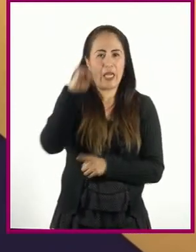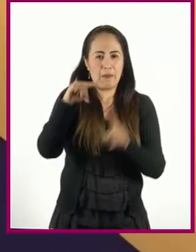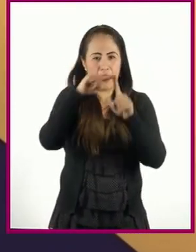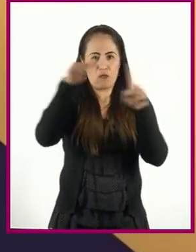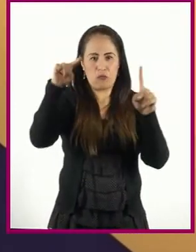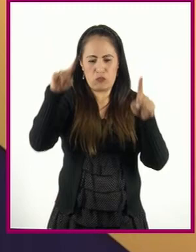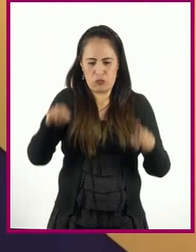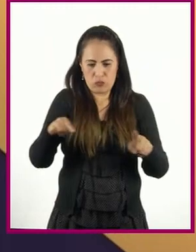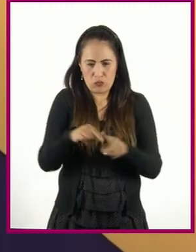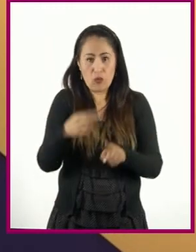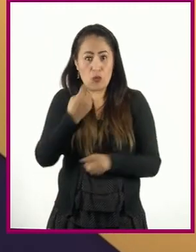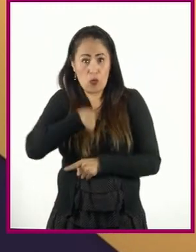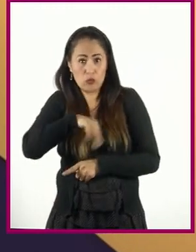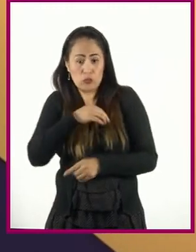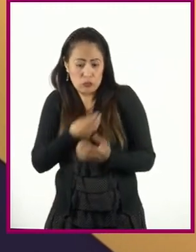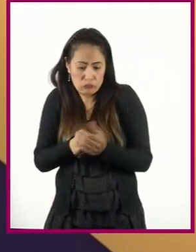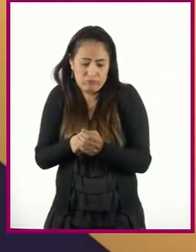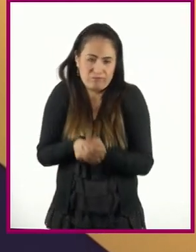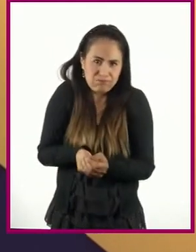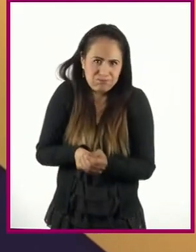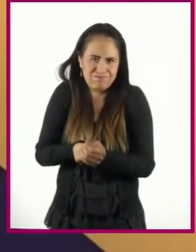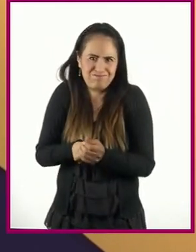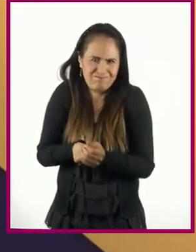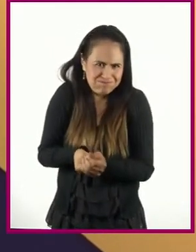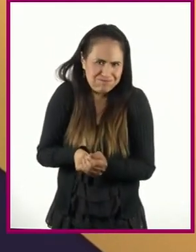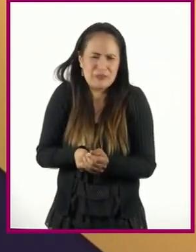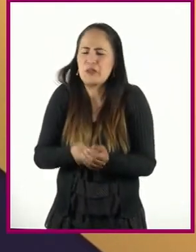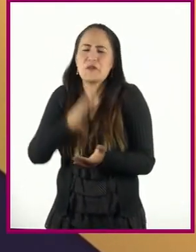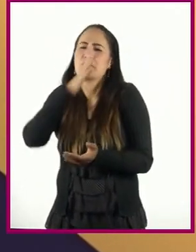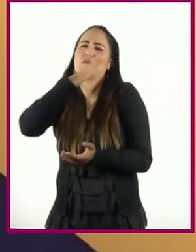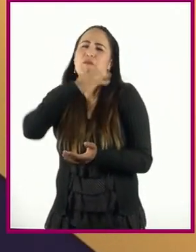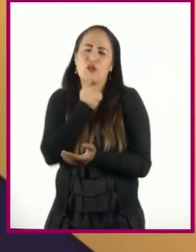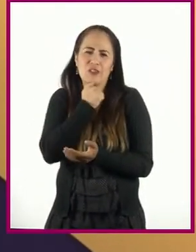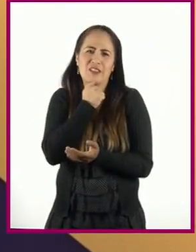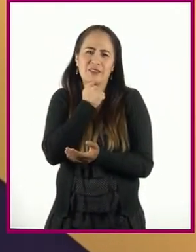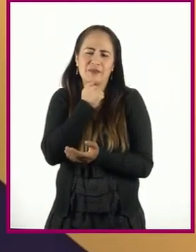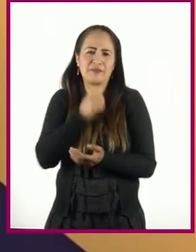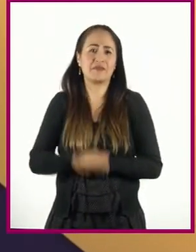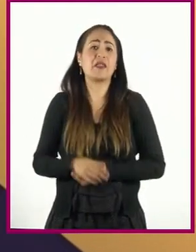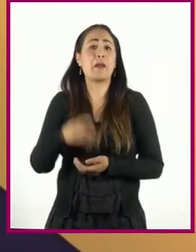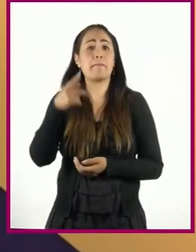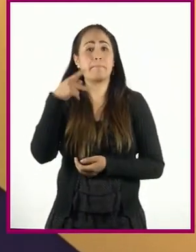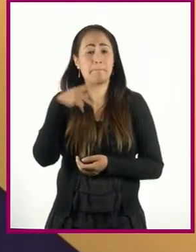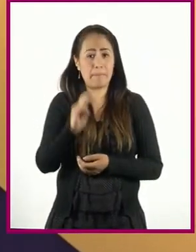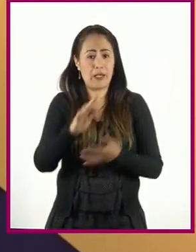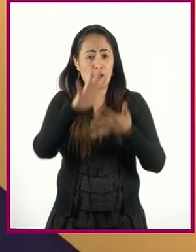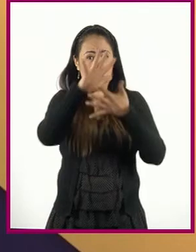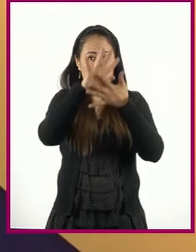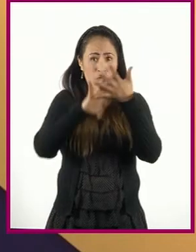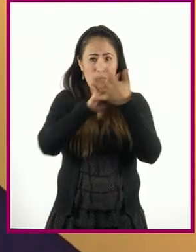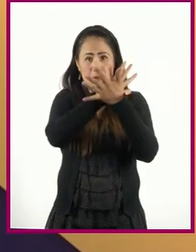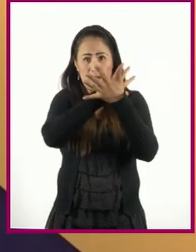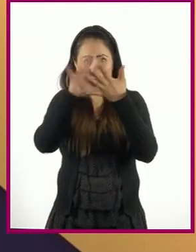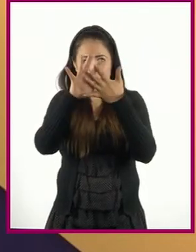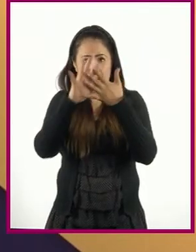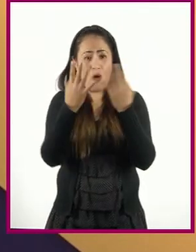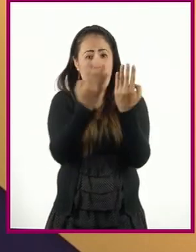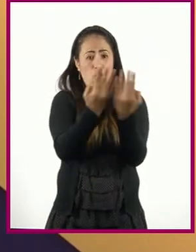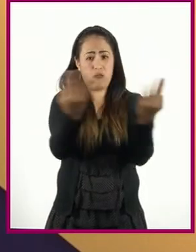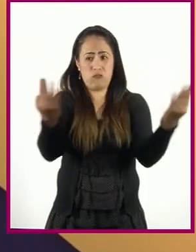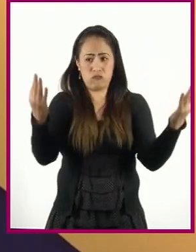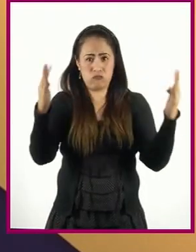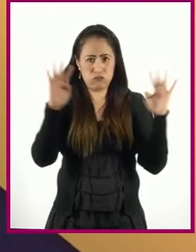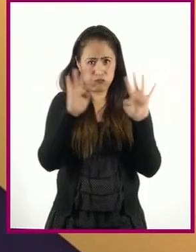y quisiéramos pasar a través de ella. Simplemente no podríamos hacerlo. Pero si esta malla o alguna de las paredes de la